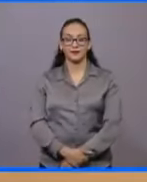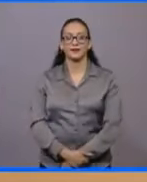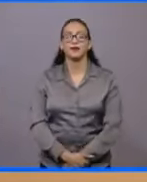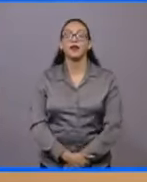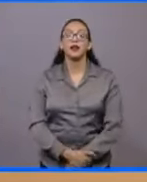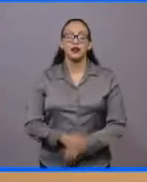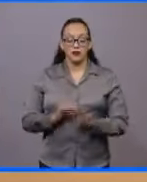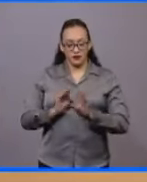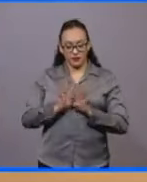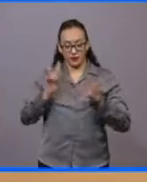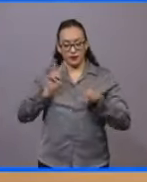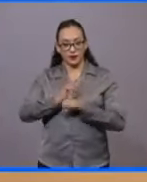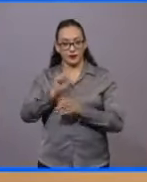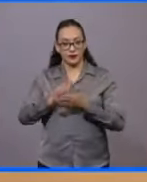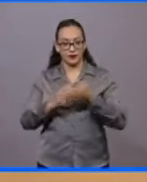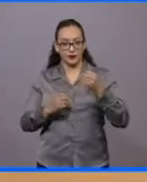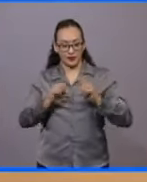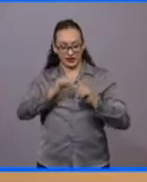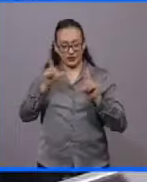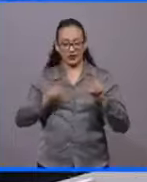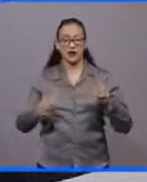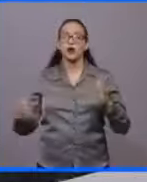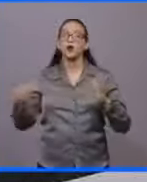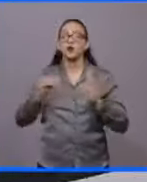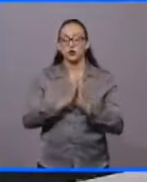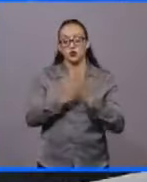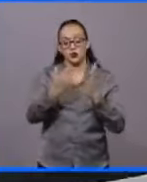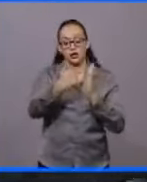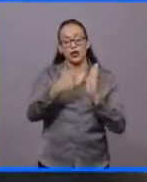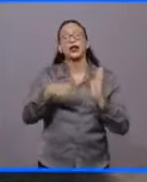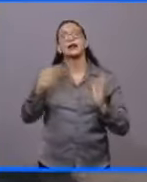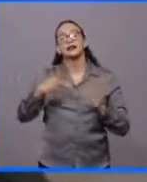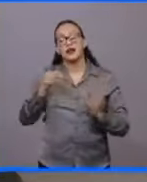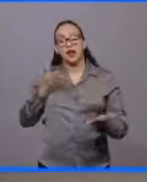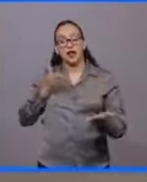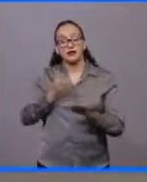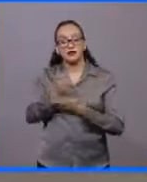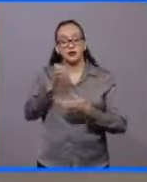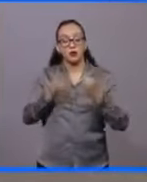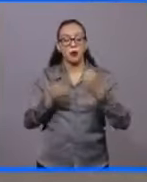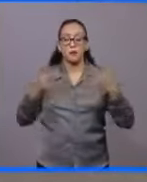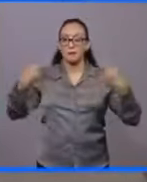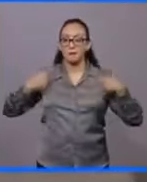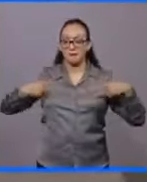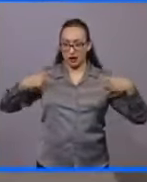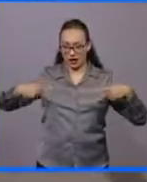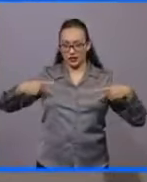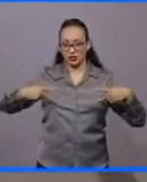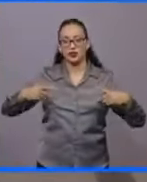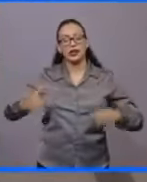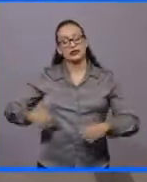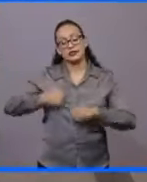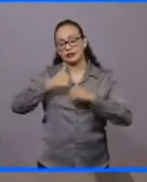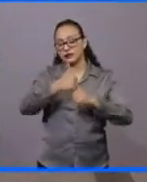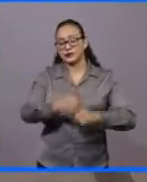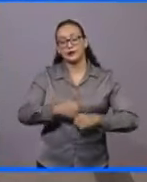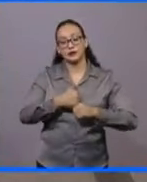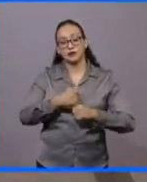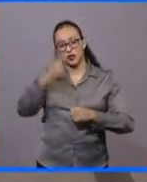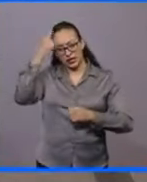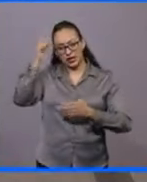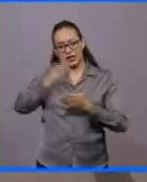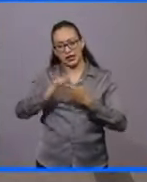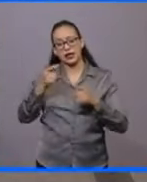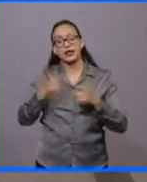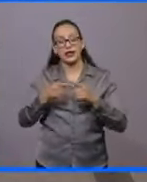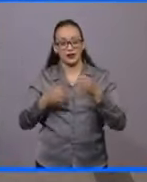El Consejo de la Judicatura Federal puso a disposición la obra Acceso a la Justicia de Personas en Situación de Vulnerabilidad, editado por